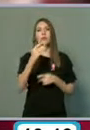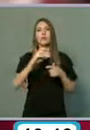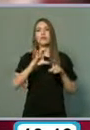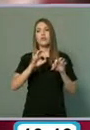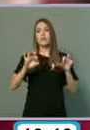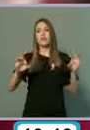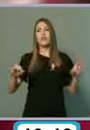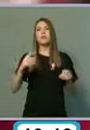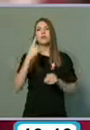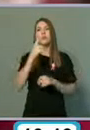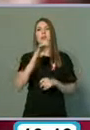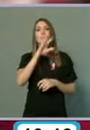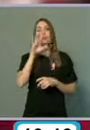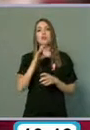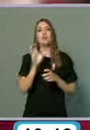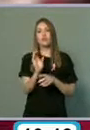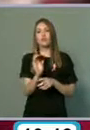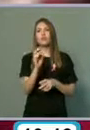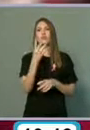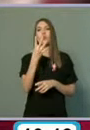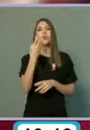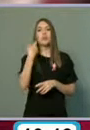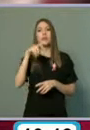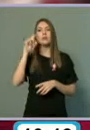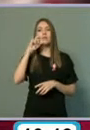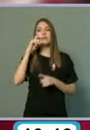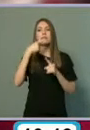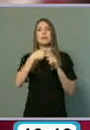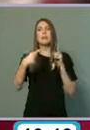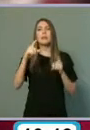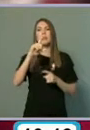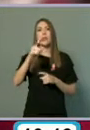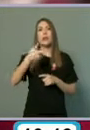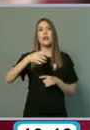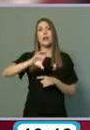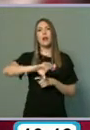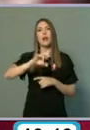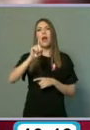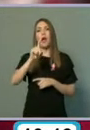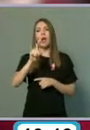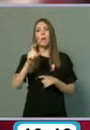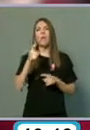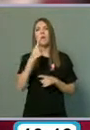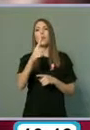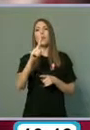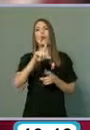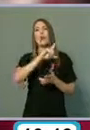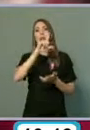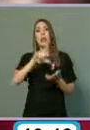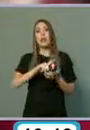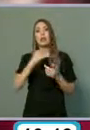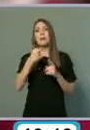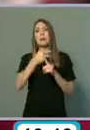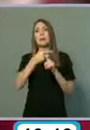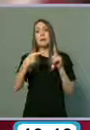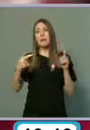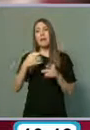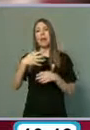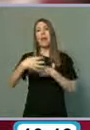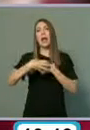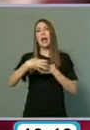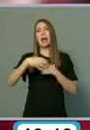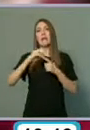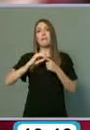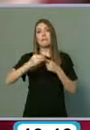cebolla chica, 4 jitomates, media taza de agua, 1,5 litros de caldo de frijol. también una taza